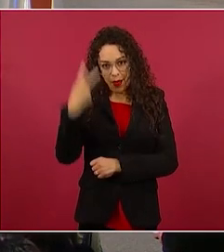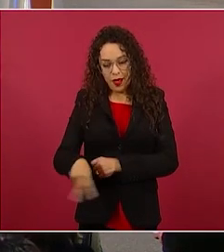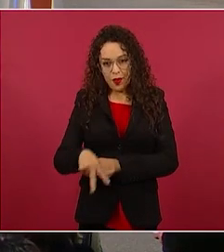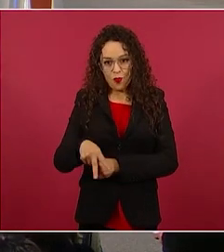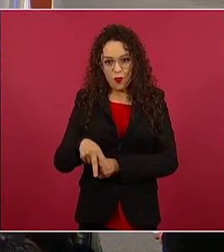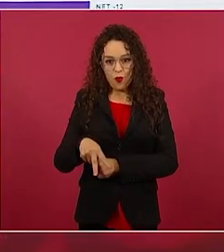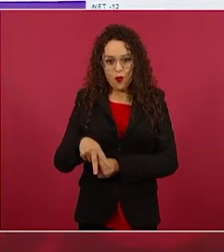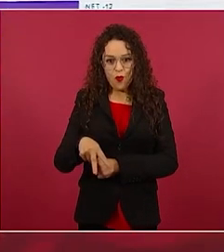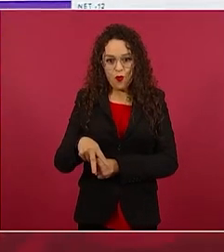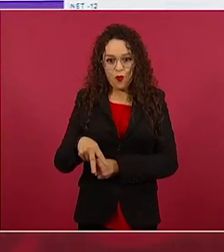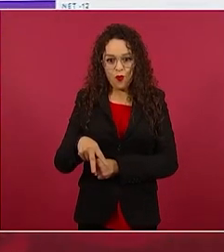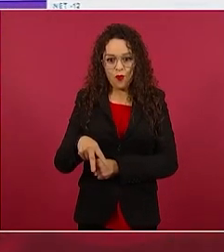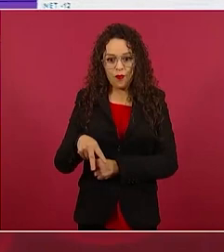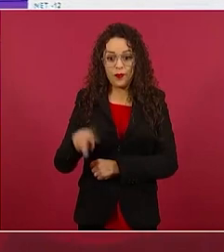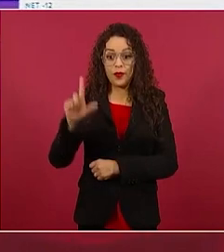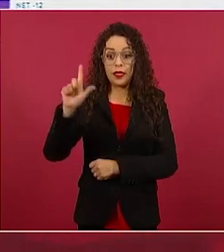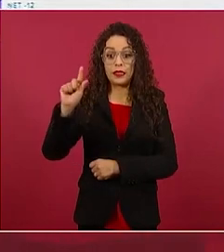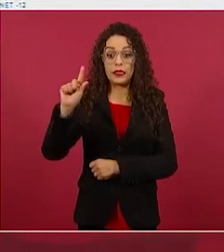71